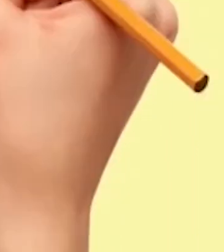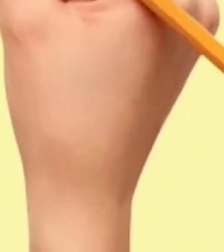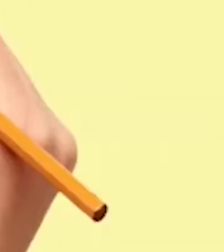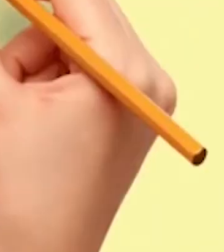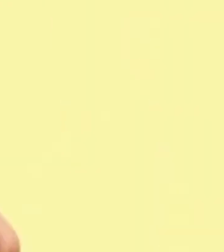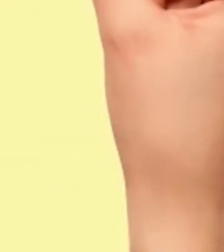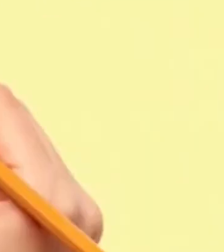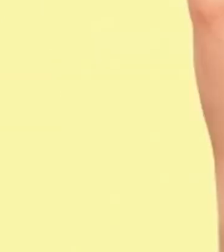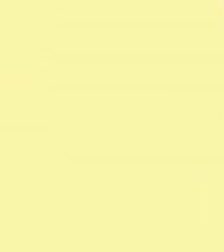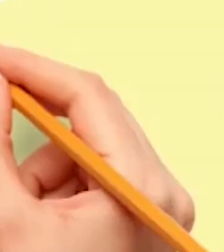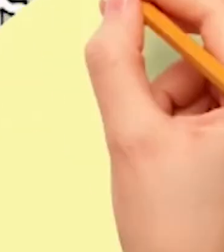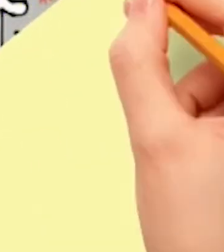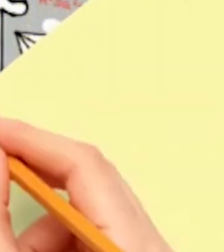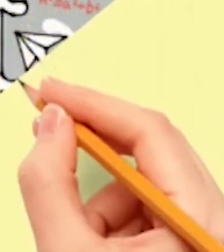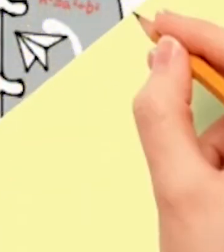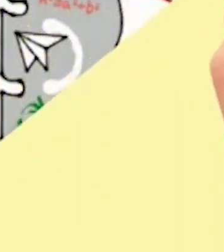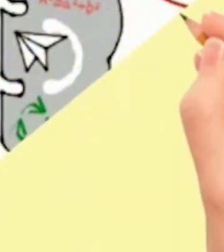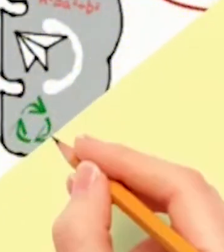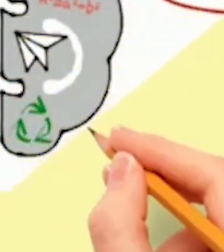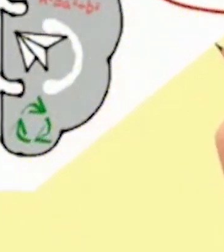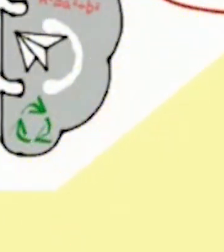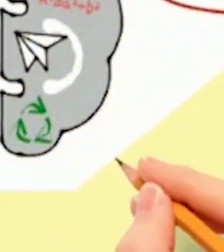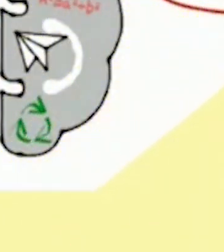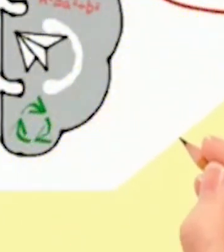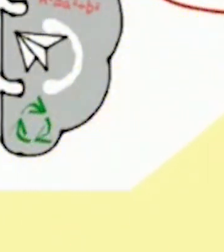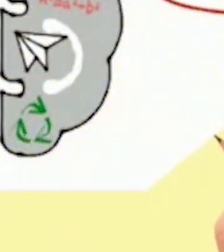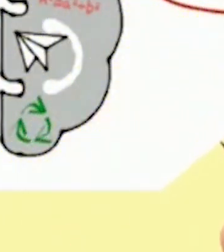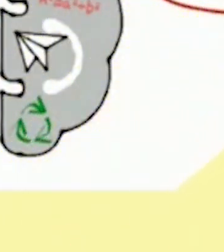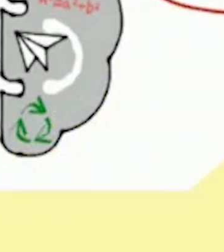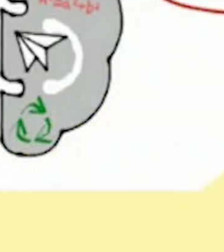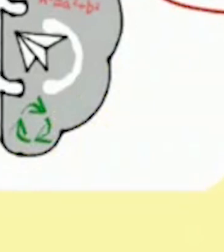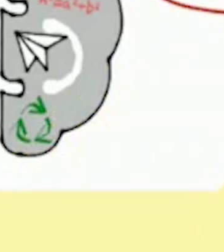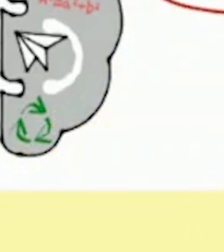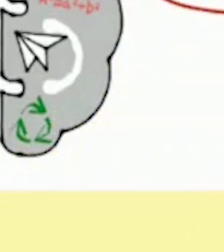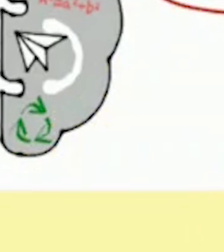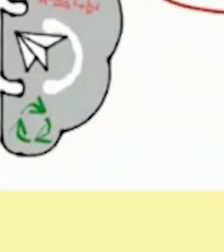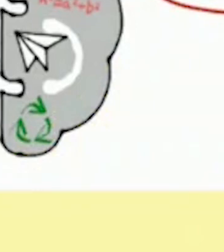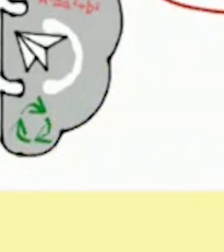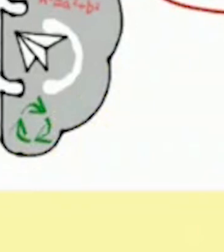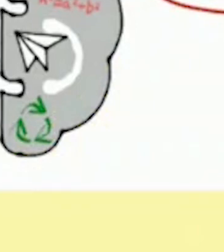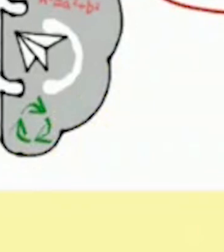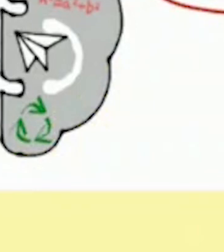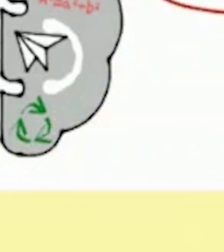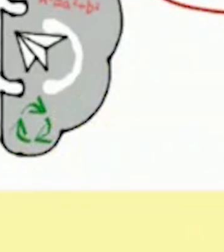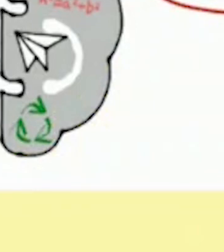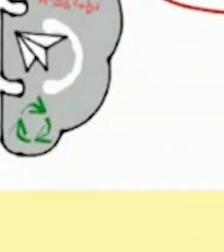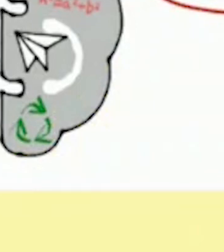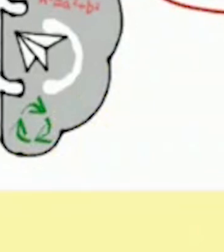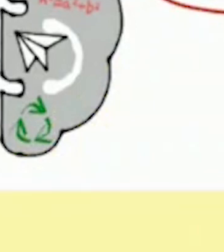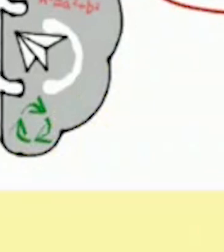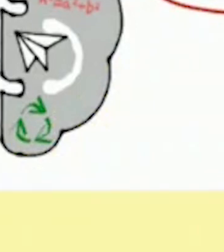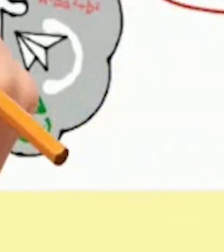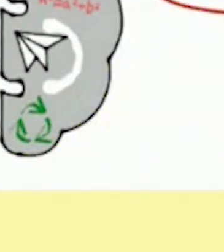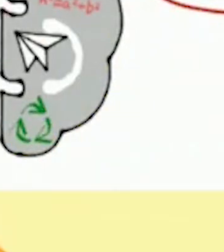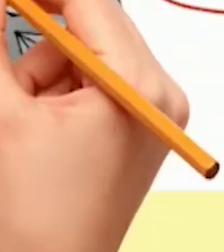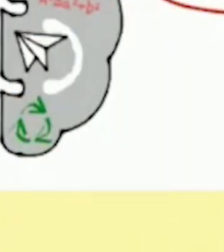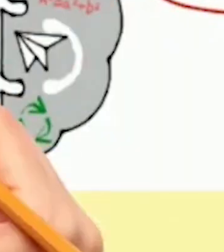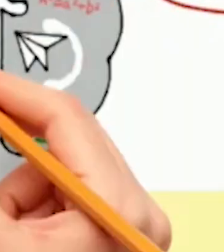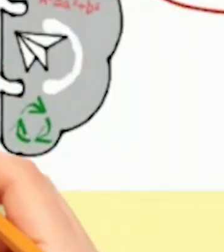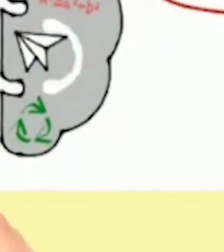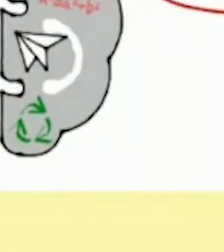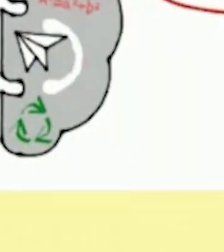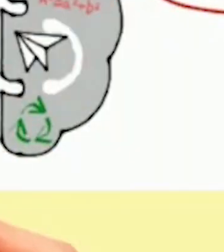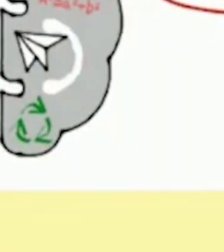provocando el latido cardíaco acelerado, también la